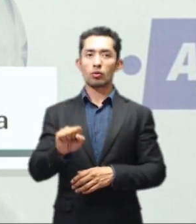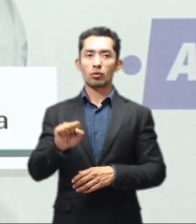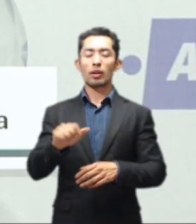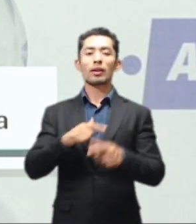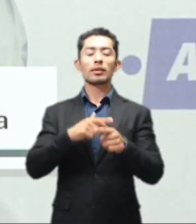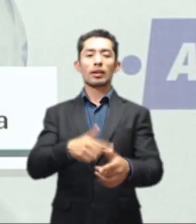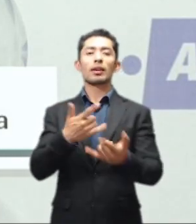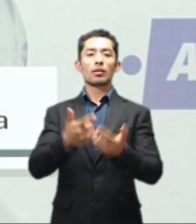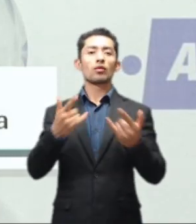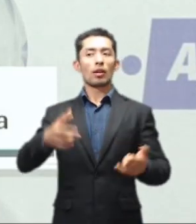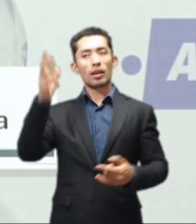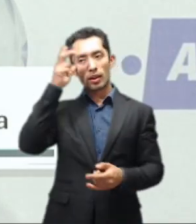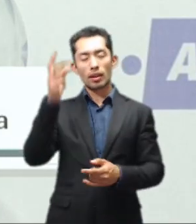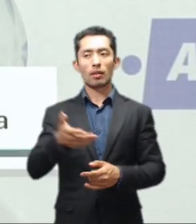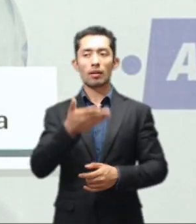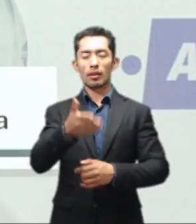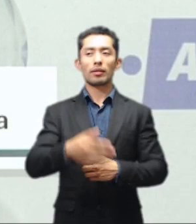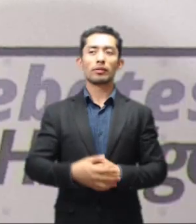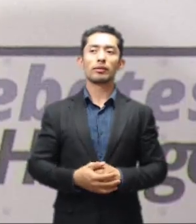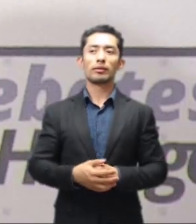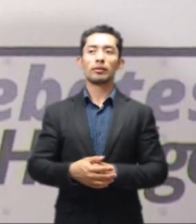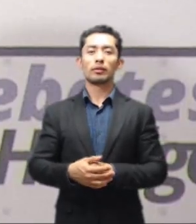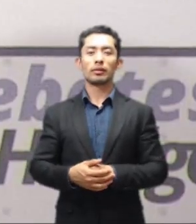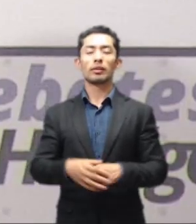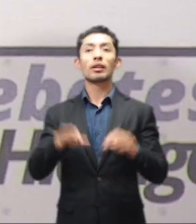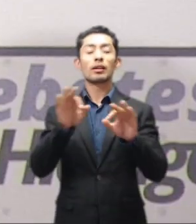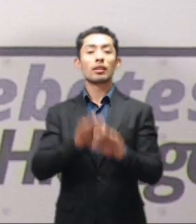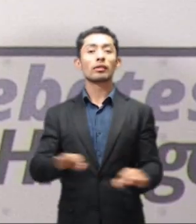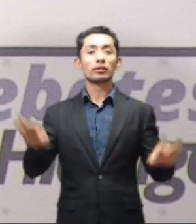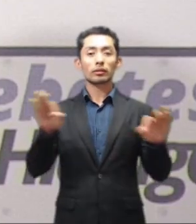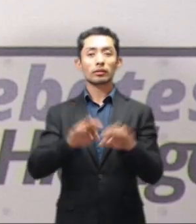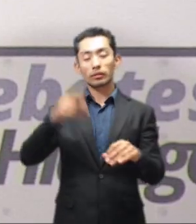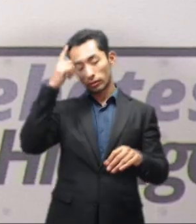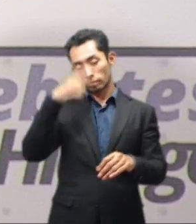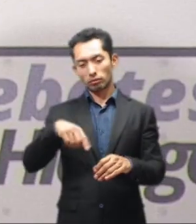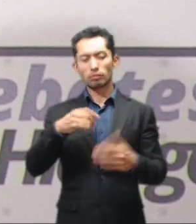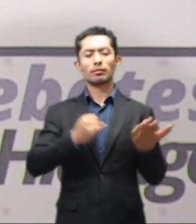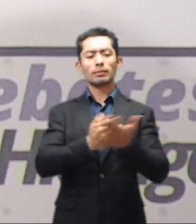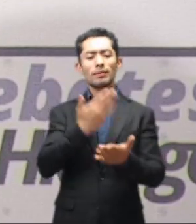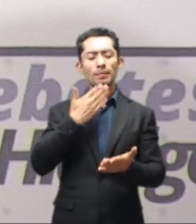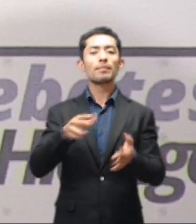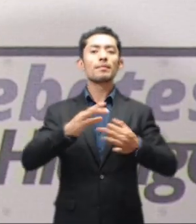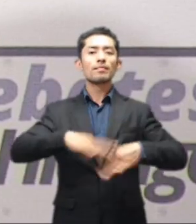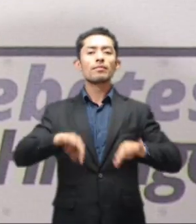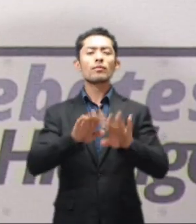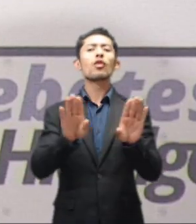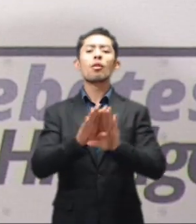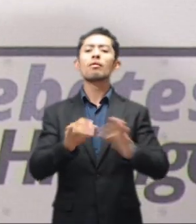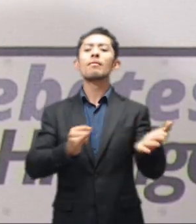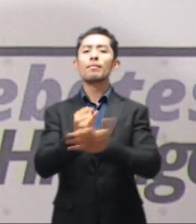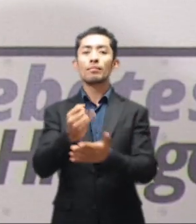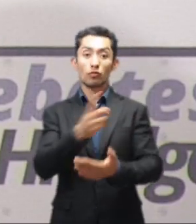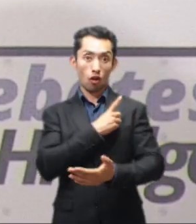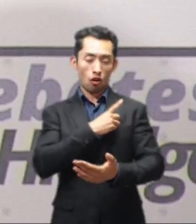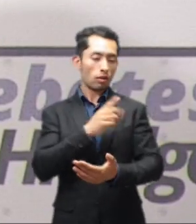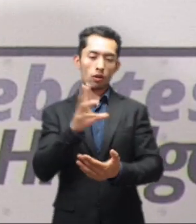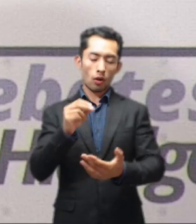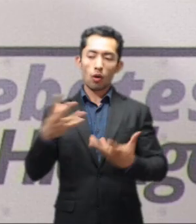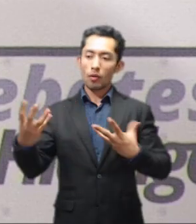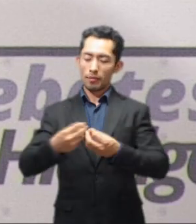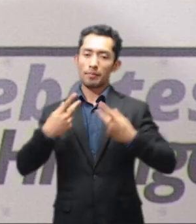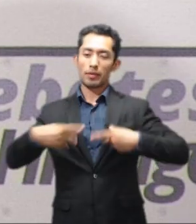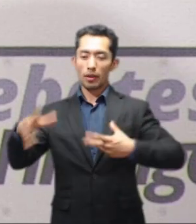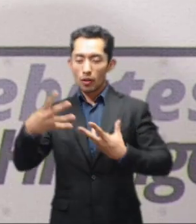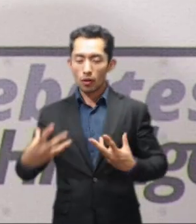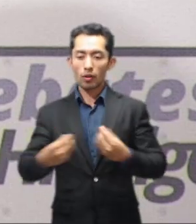haciendo historia en Hidalgo adelante es importante para tomar decisiones que sean de la mano con la gente es la forma